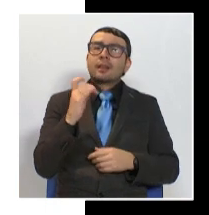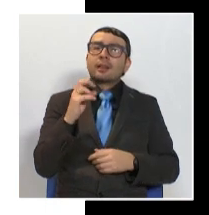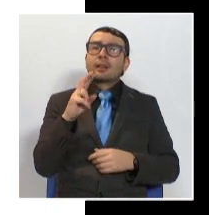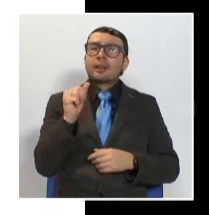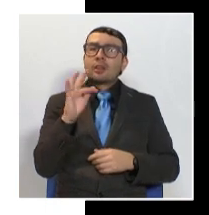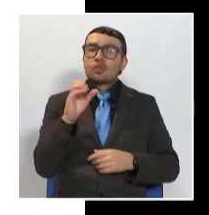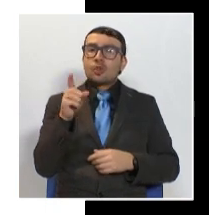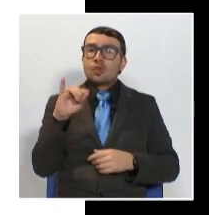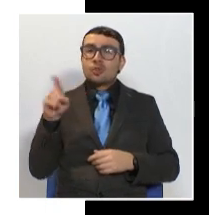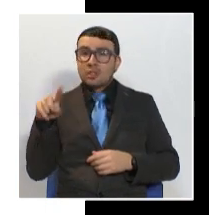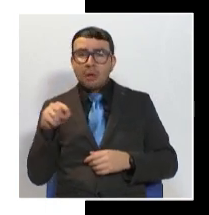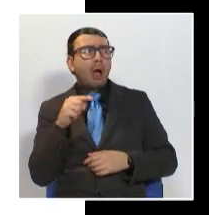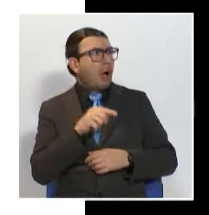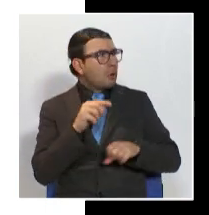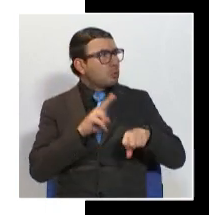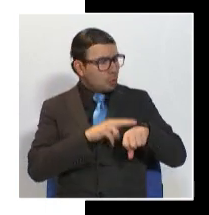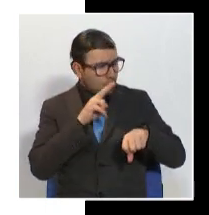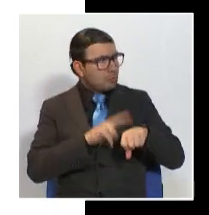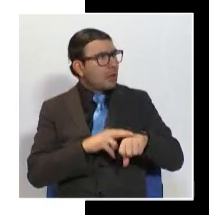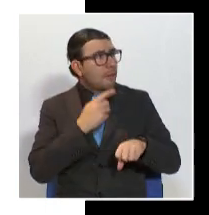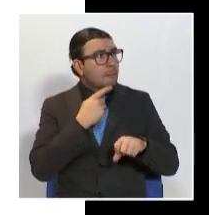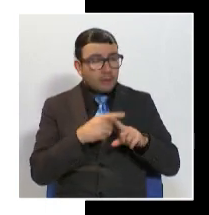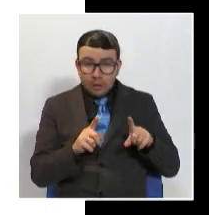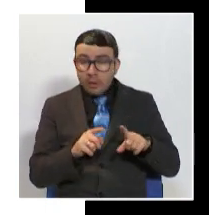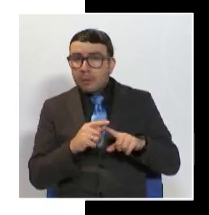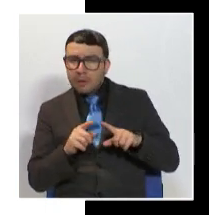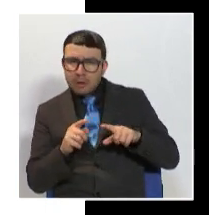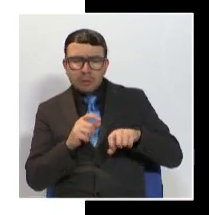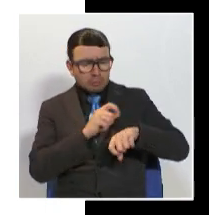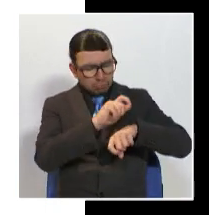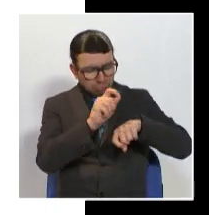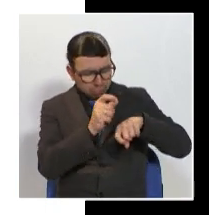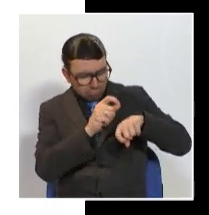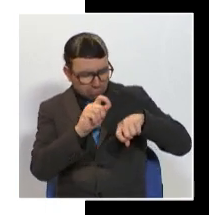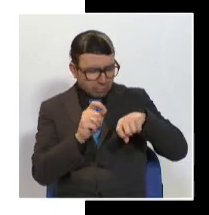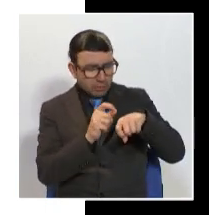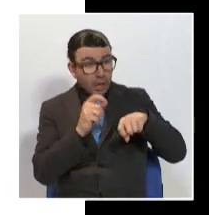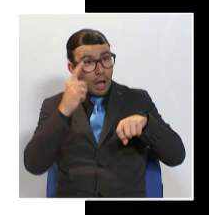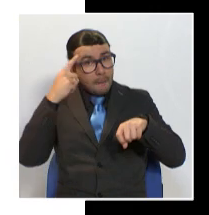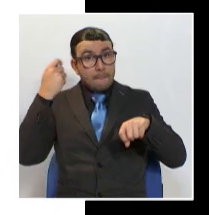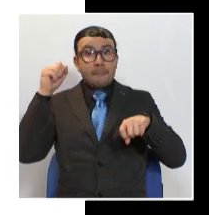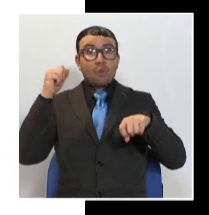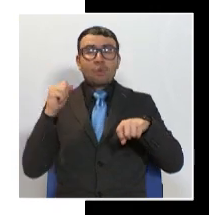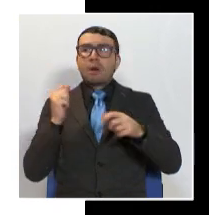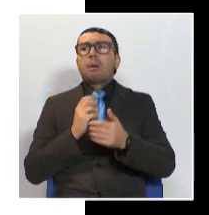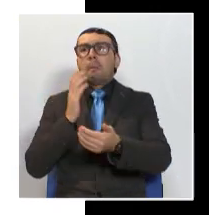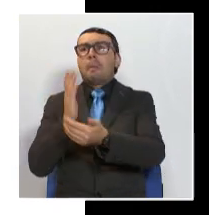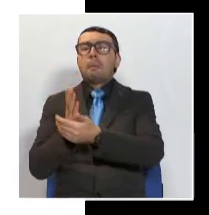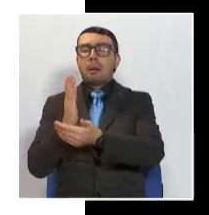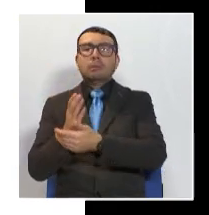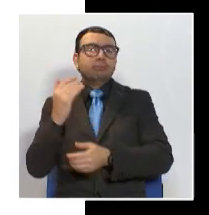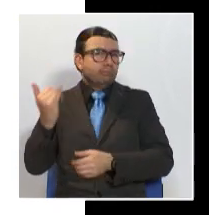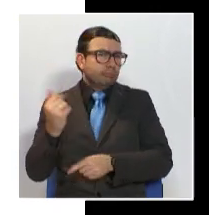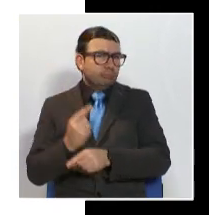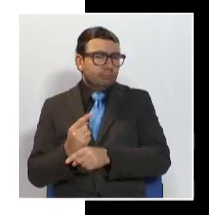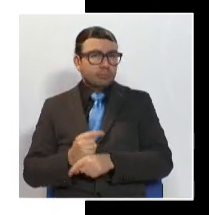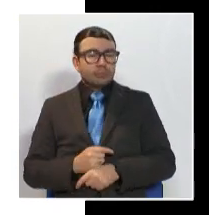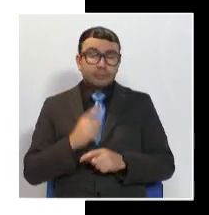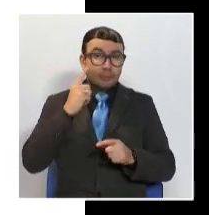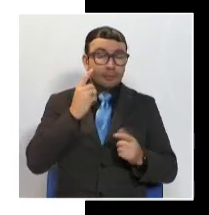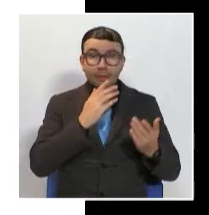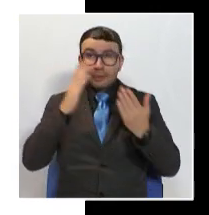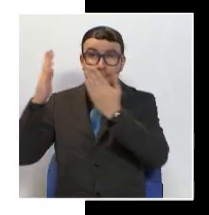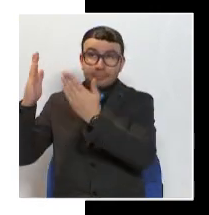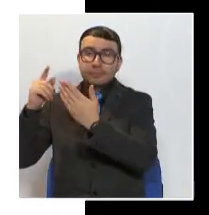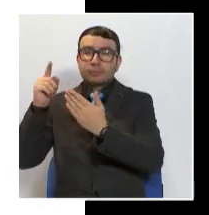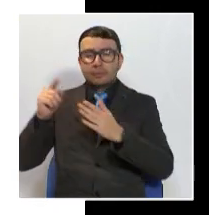benigna. Sin embargo, mire que vemos asimetría en la lesión, es motivo de preocupación en los pacientes y motivo de frecuente consulta. El lado derecho es un cáncer